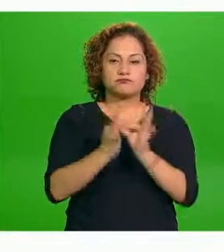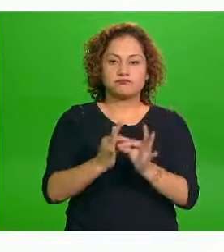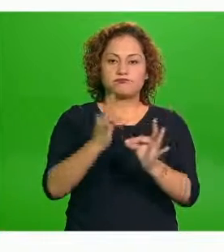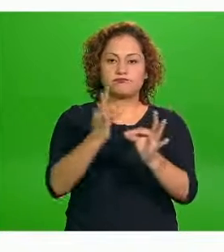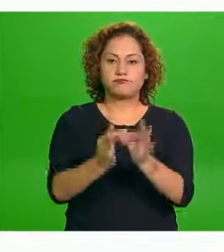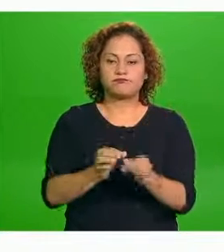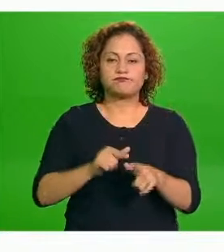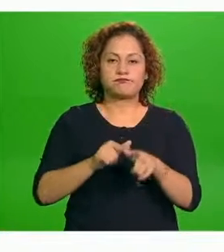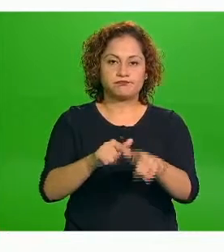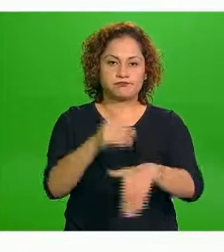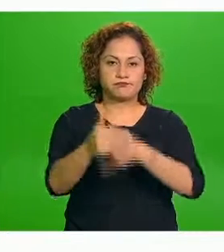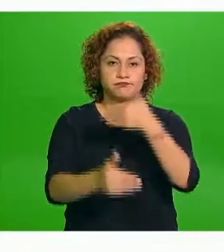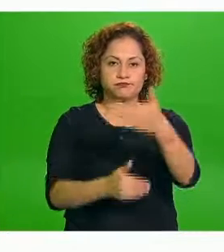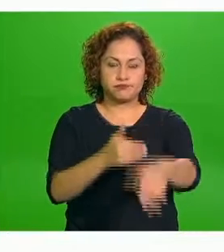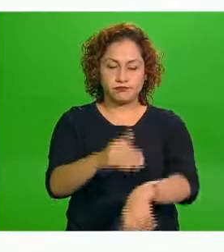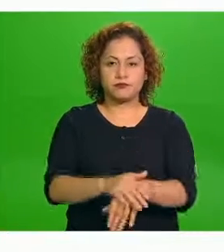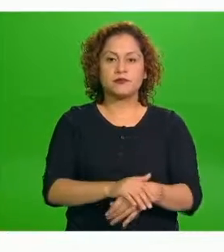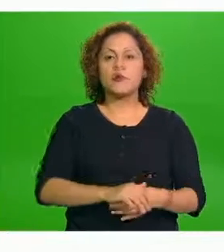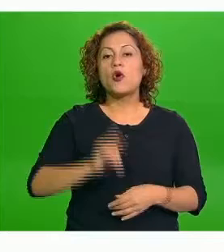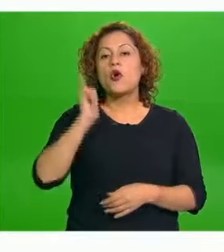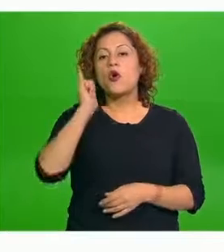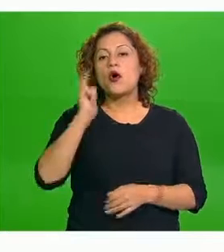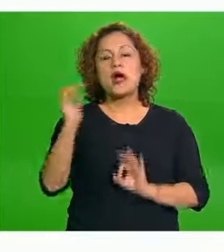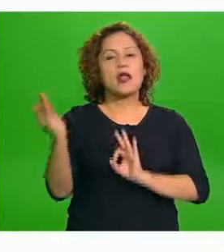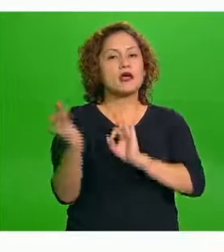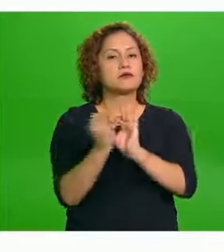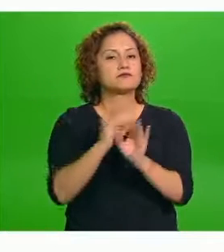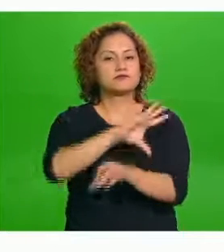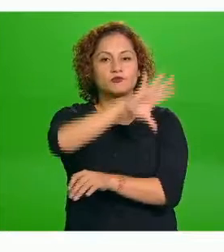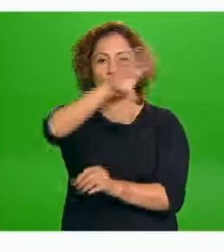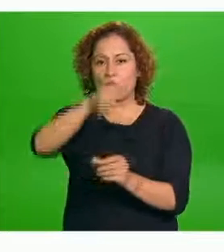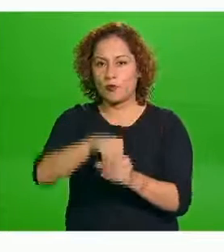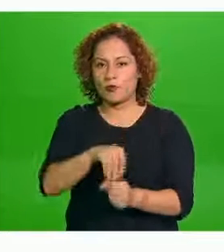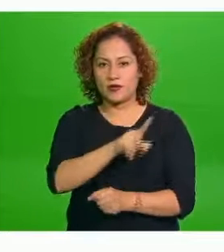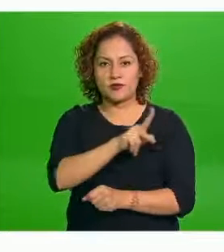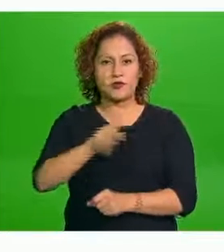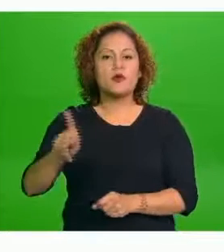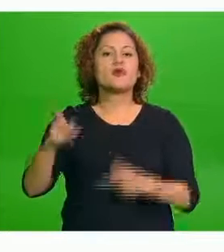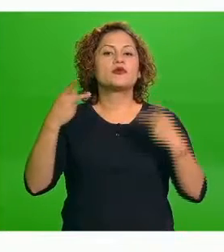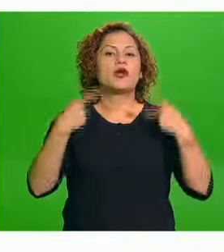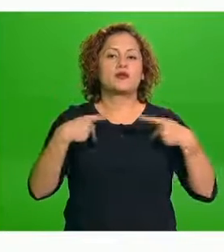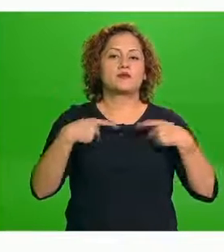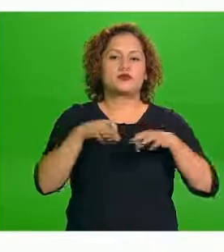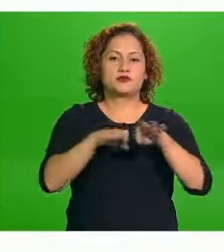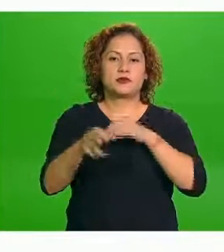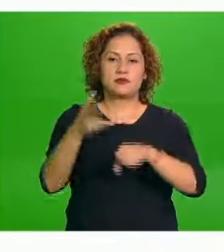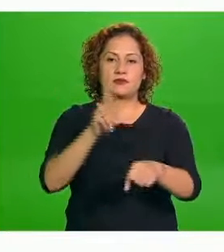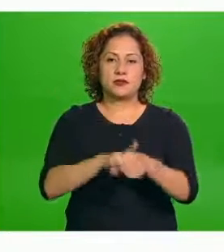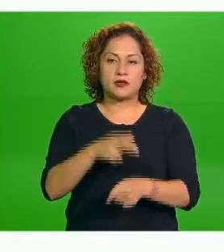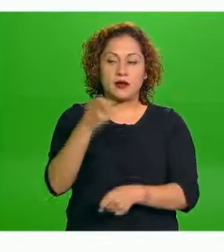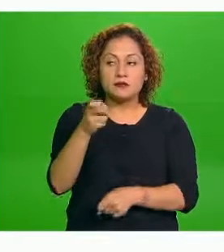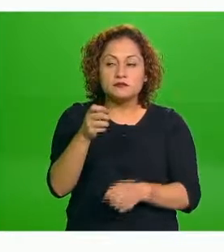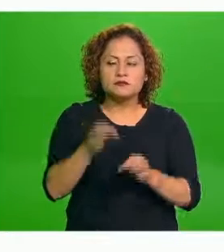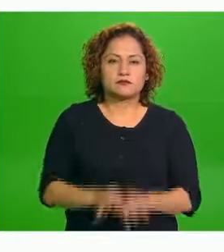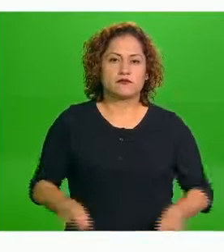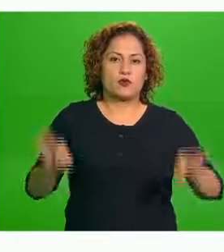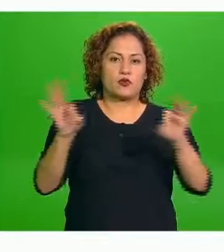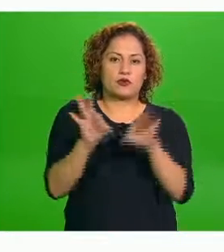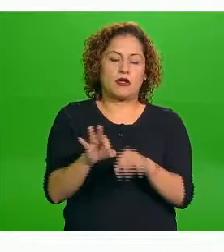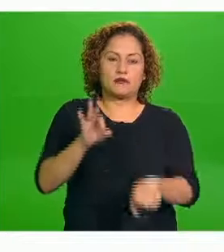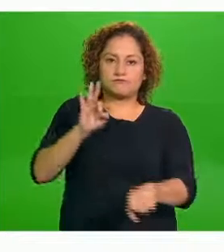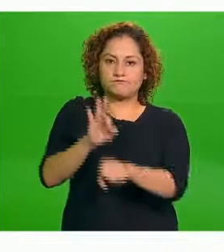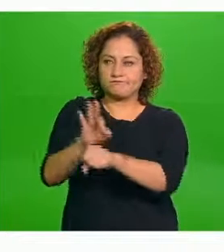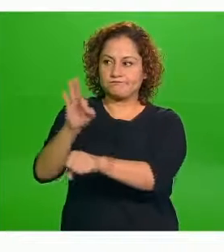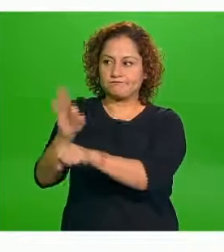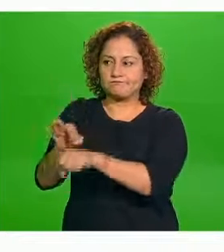hacia poder en su momento cubrir a todo este grupo que también es importante e indispensable para la respuesta contra la